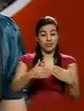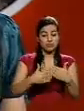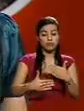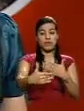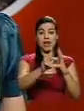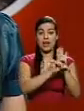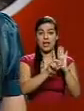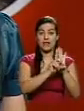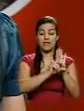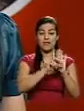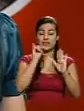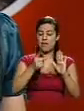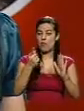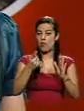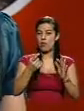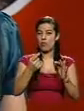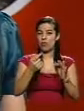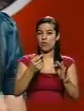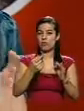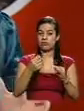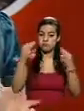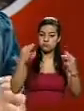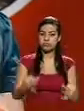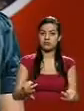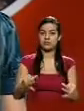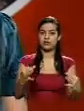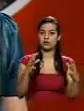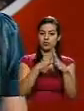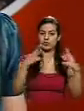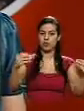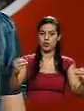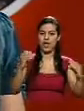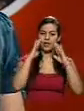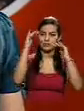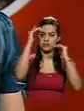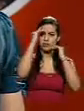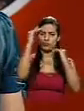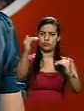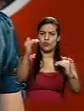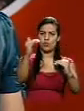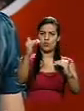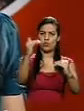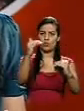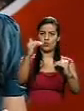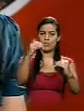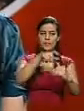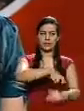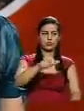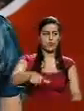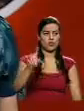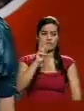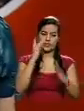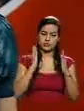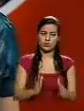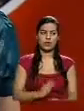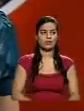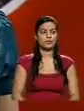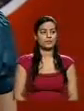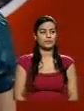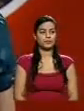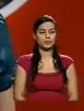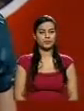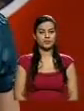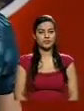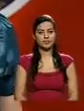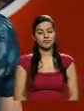leyes habilitantes, garantizar efectivamente la atención a nuestros compatriotas y que están en